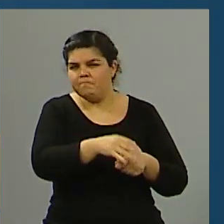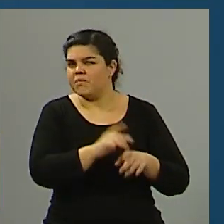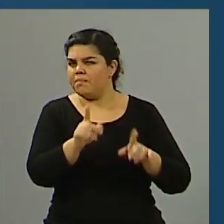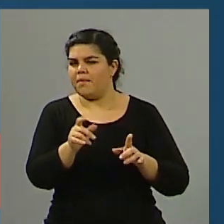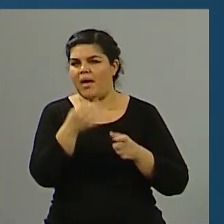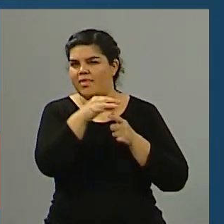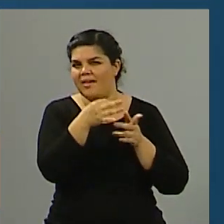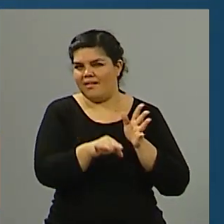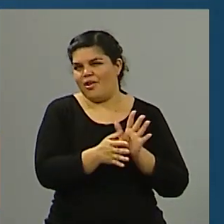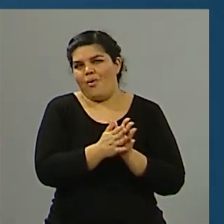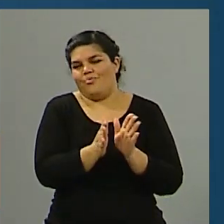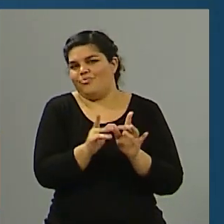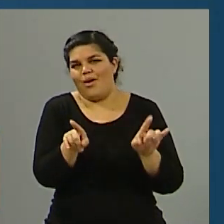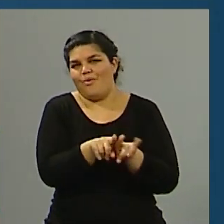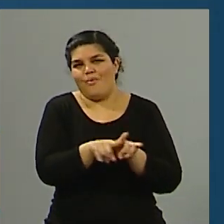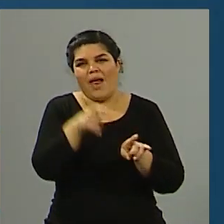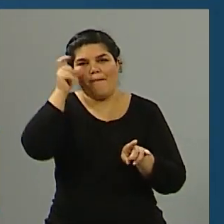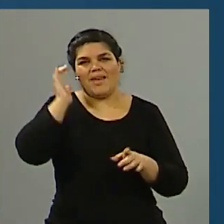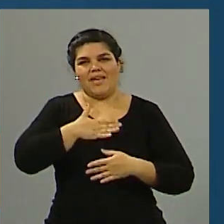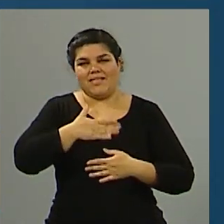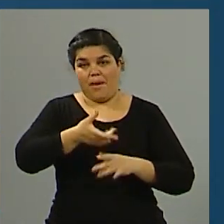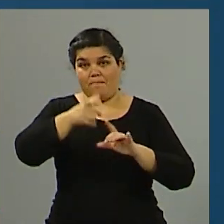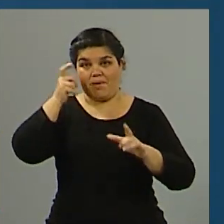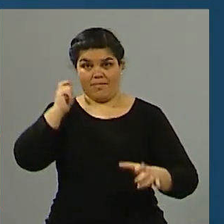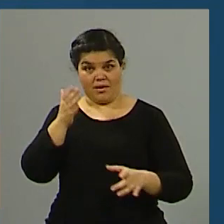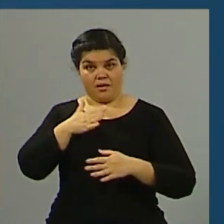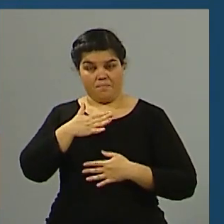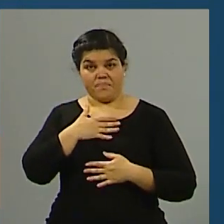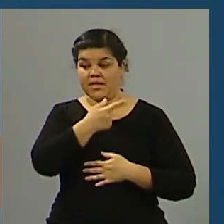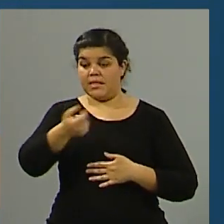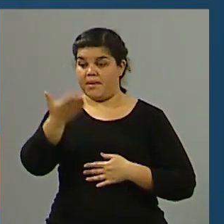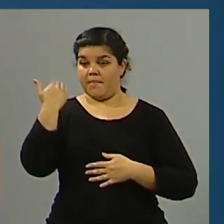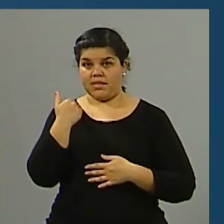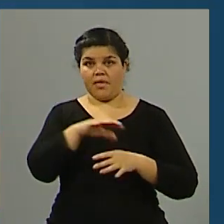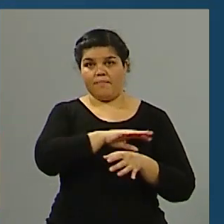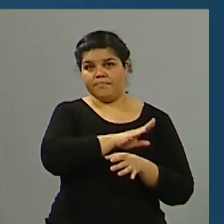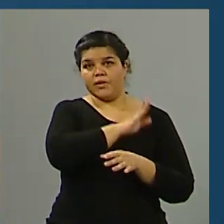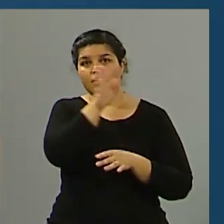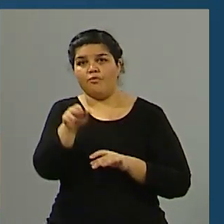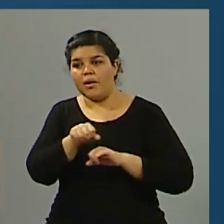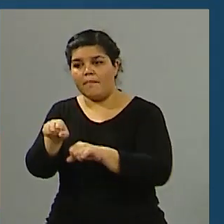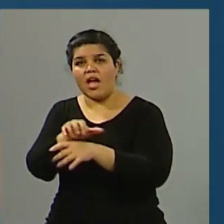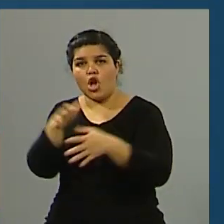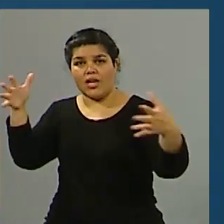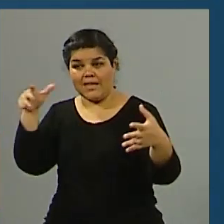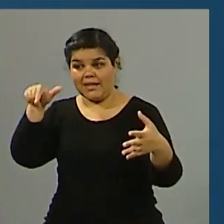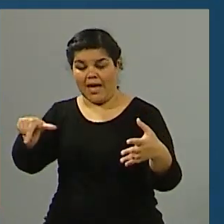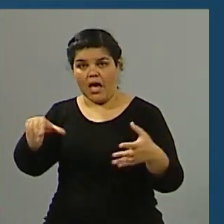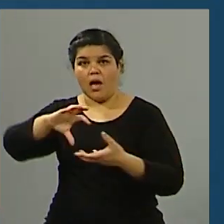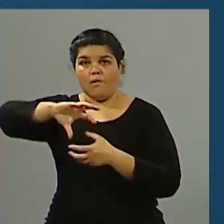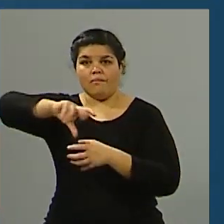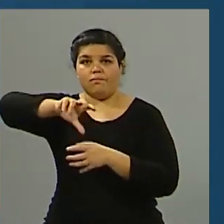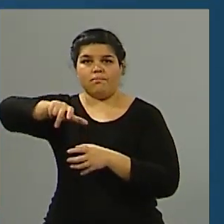el día martes, fui a un mayorista a buscar un café en frasco que es de 170 gramos, que empieza con una D,